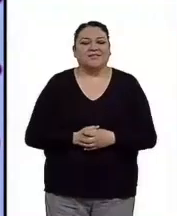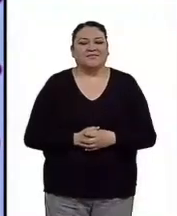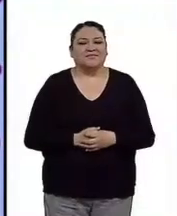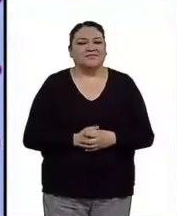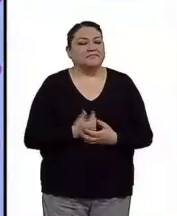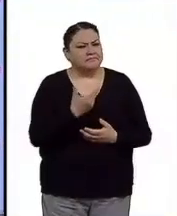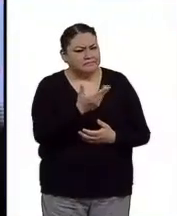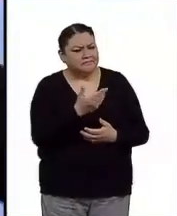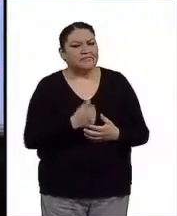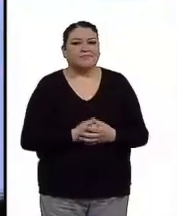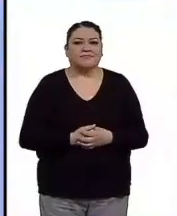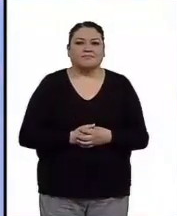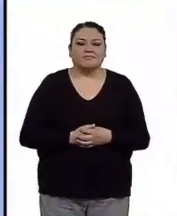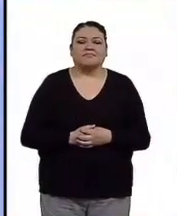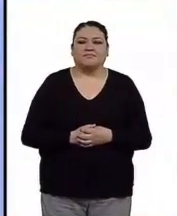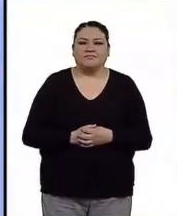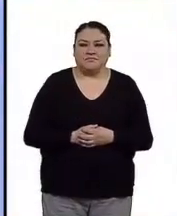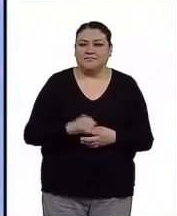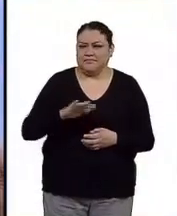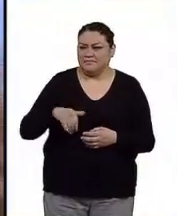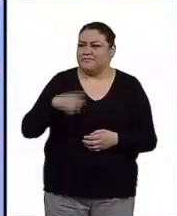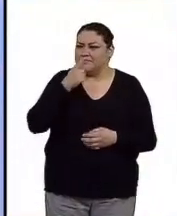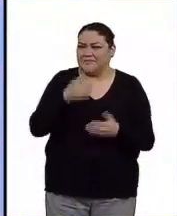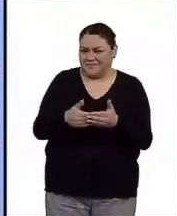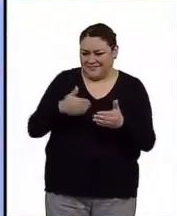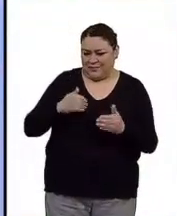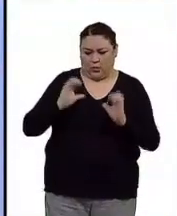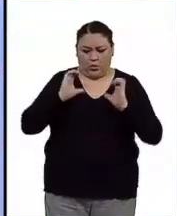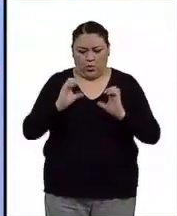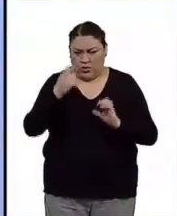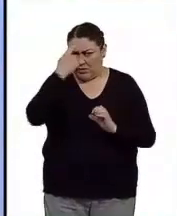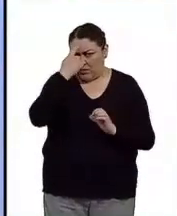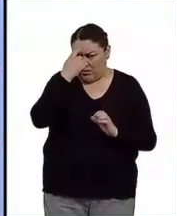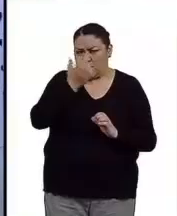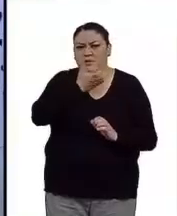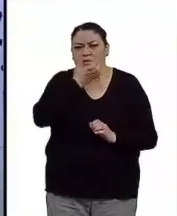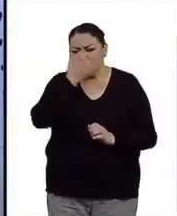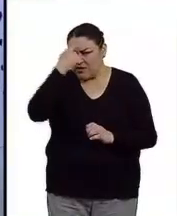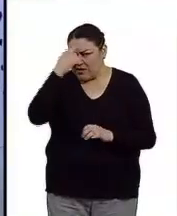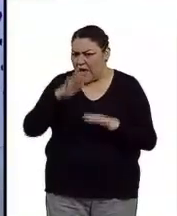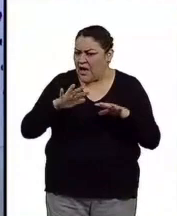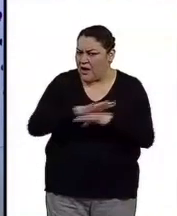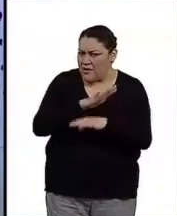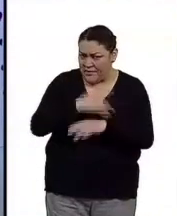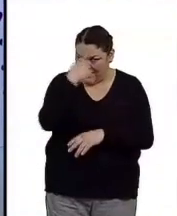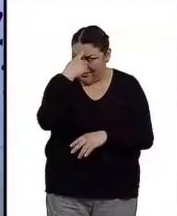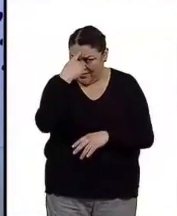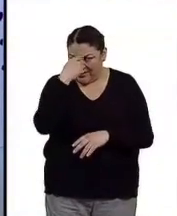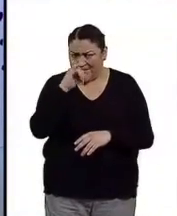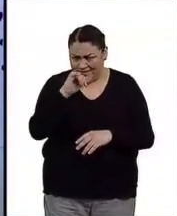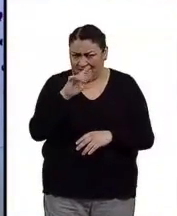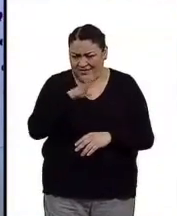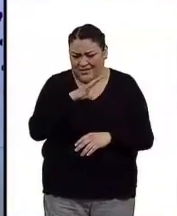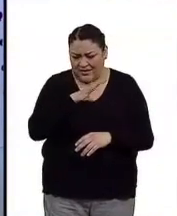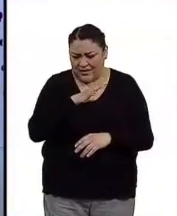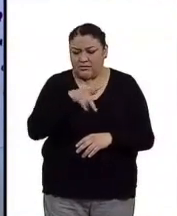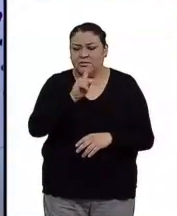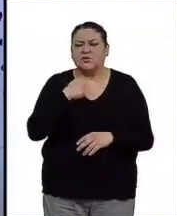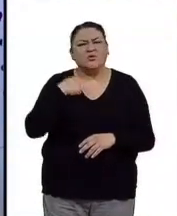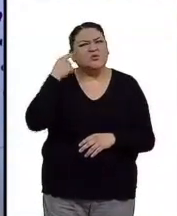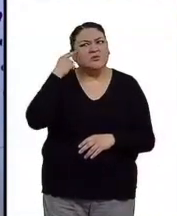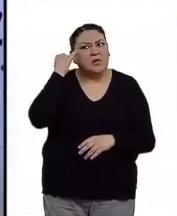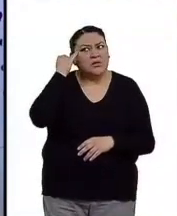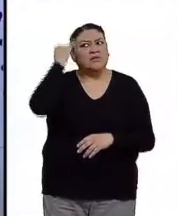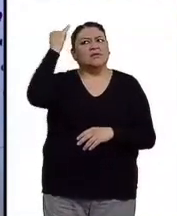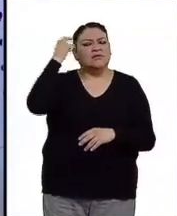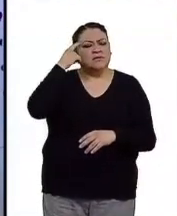mira, además de la parte preventiva, ¿no? En cuestión de ideología, en cuestión de esquemas de pensamiento que tenemos, y se me acaba de ocurrir ahorita